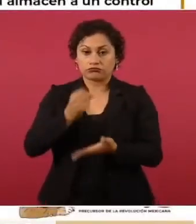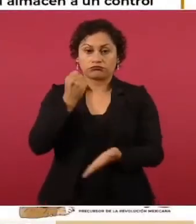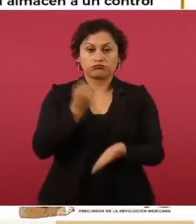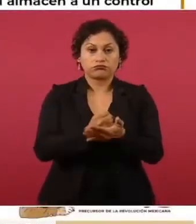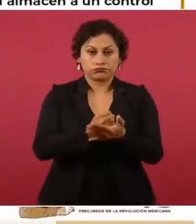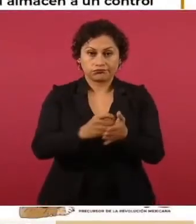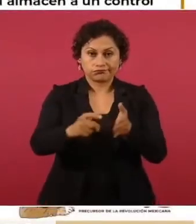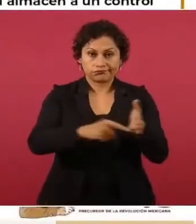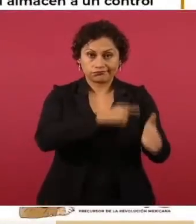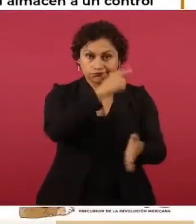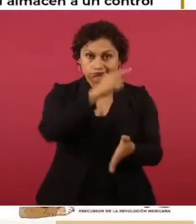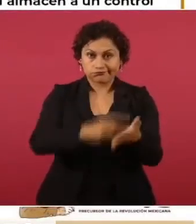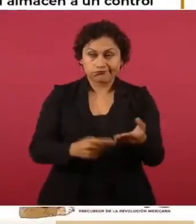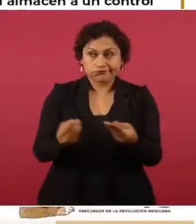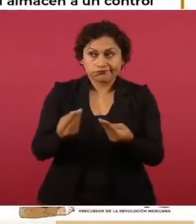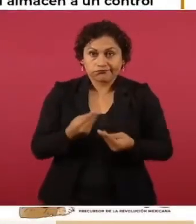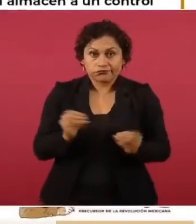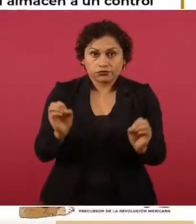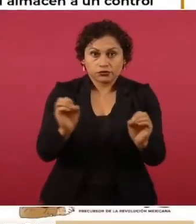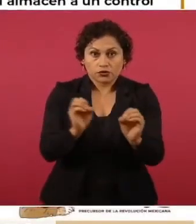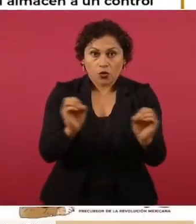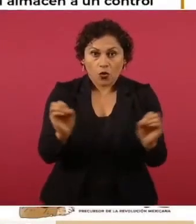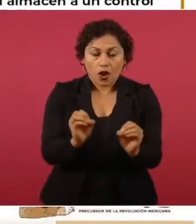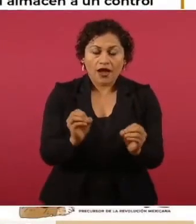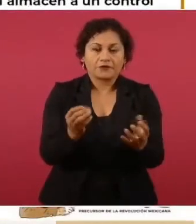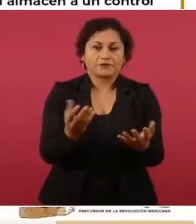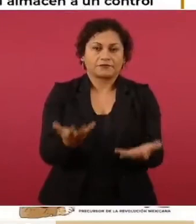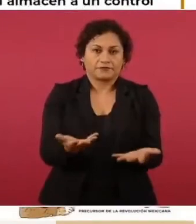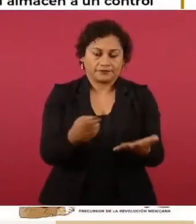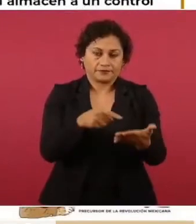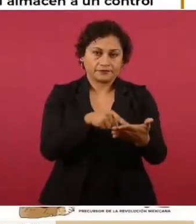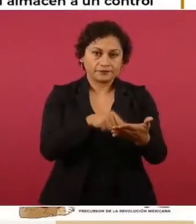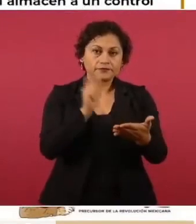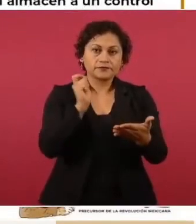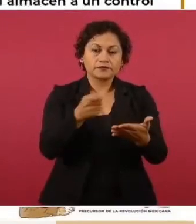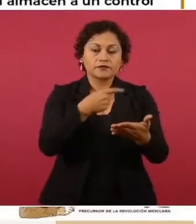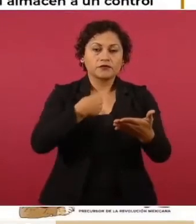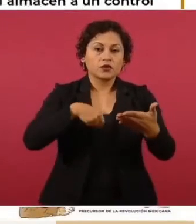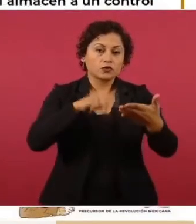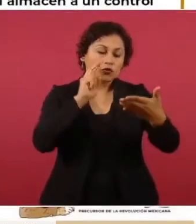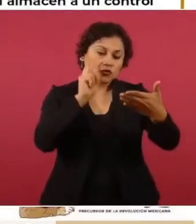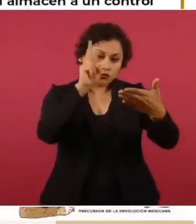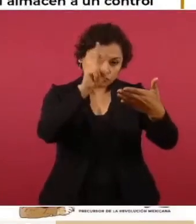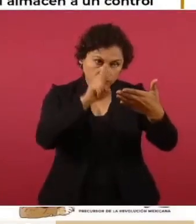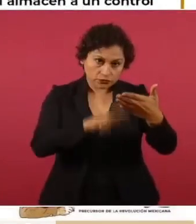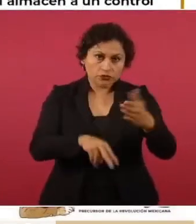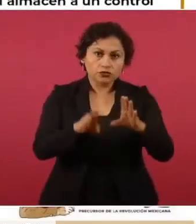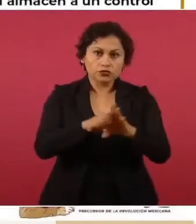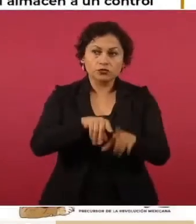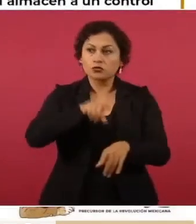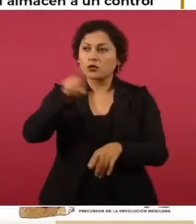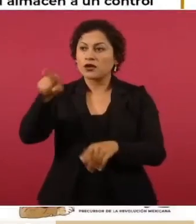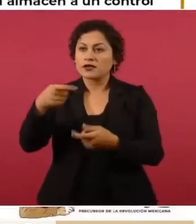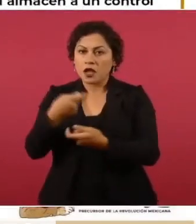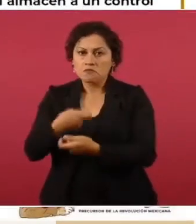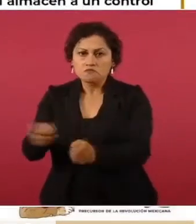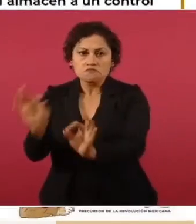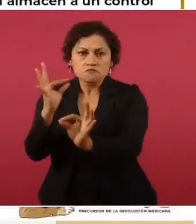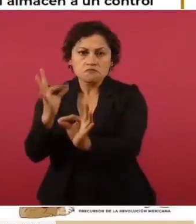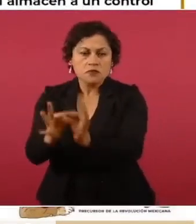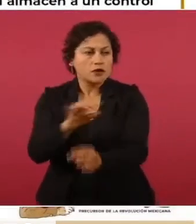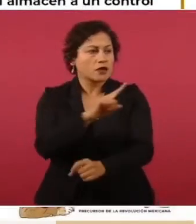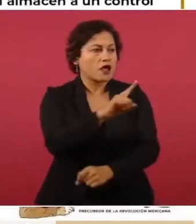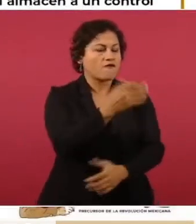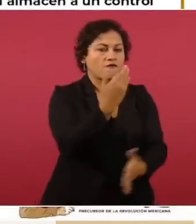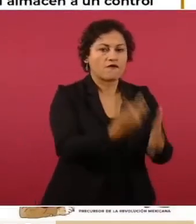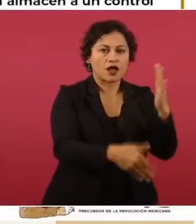Por eso nos permite observar en qué lugar estamos surtiendo el mayor número de recetas y poder